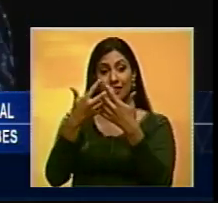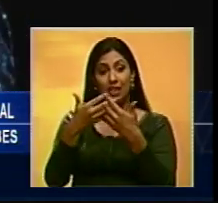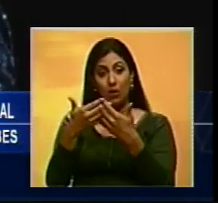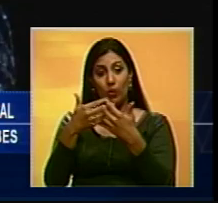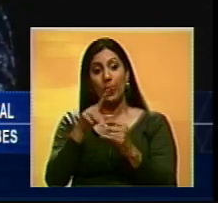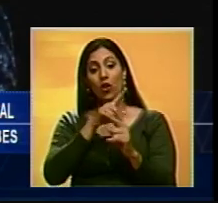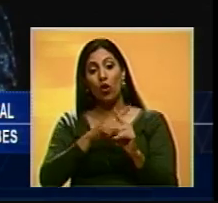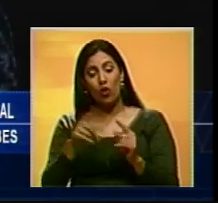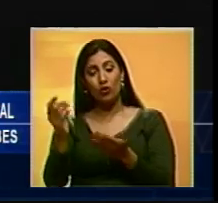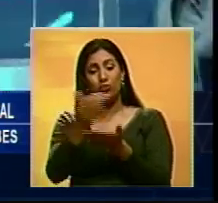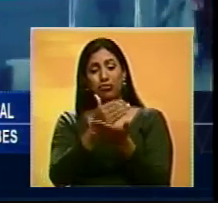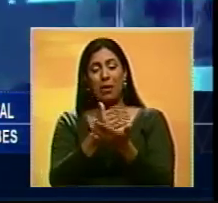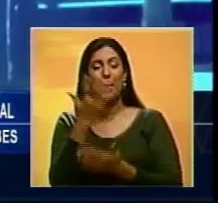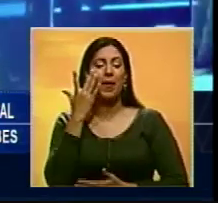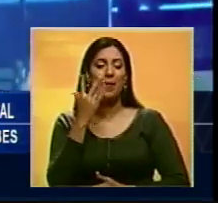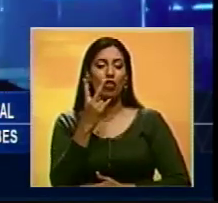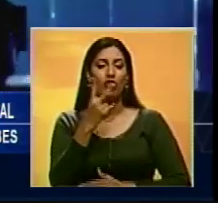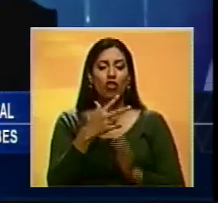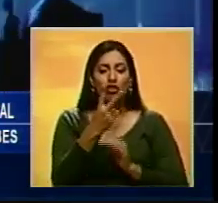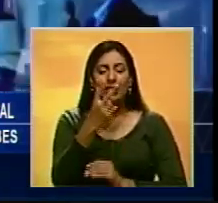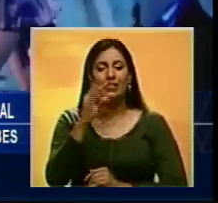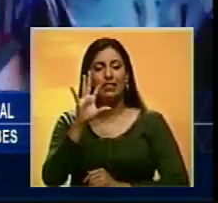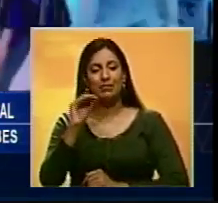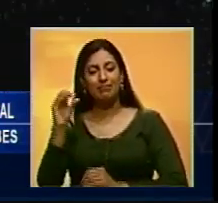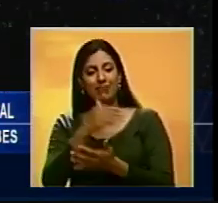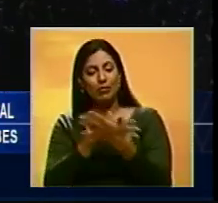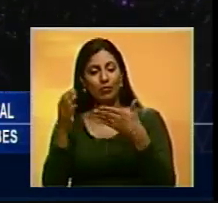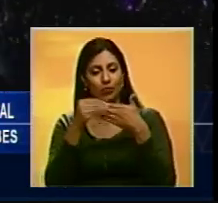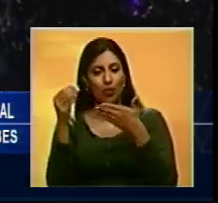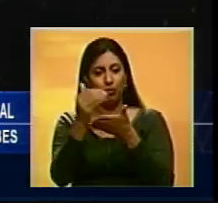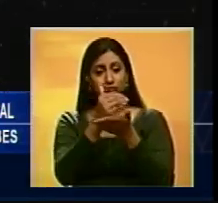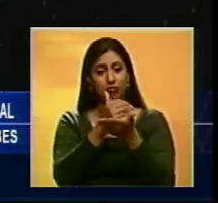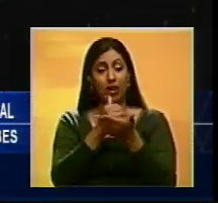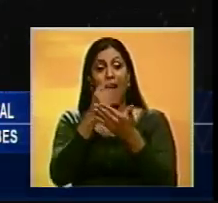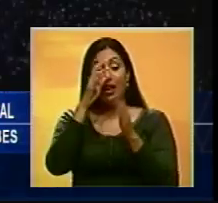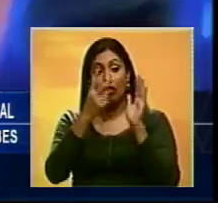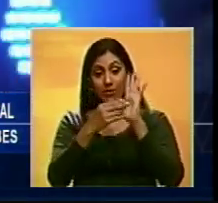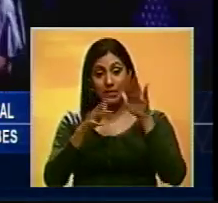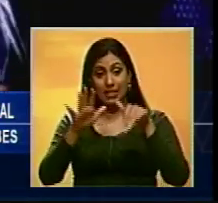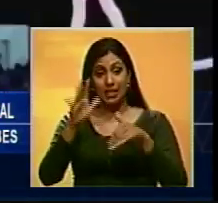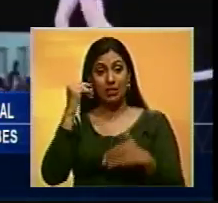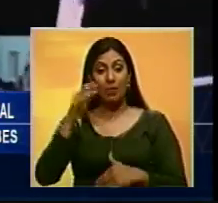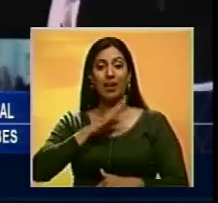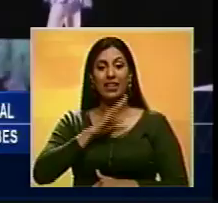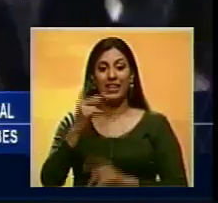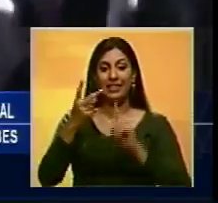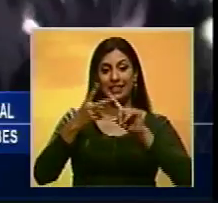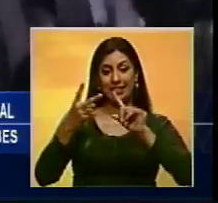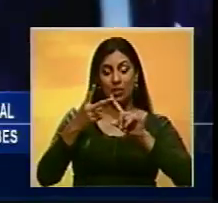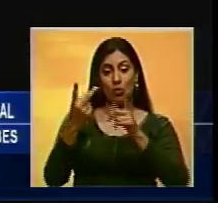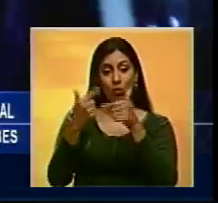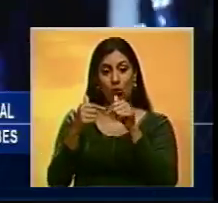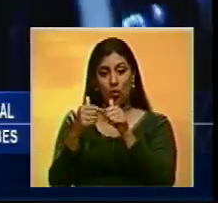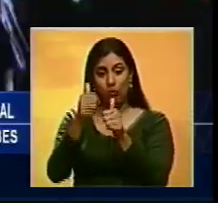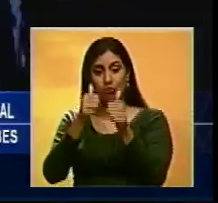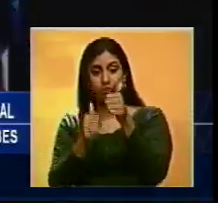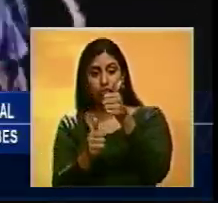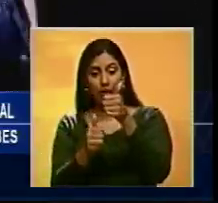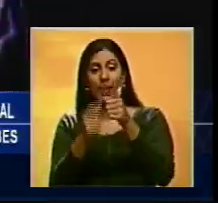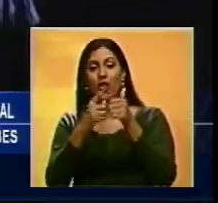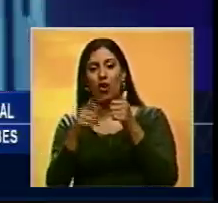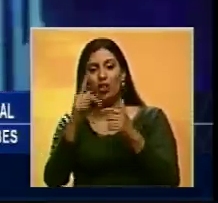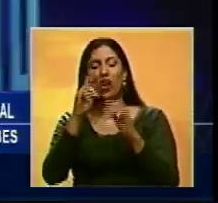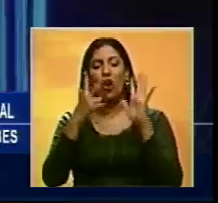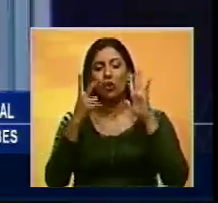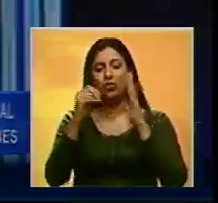Unidos, recaudando un poco más de $200 millones. En el 2015, la estrella quedó en segundo lugar detrás de Katy Perry con